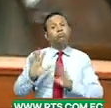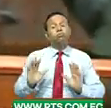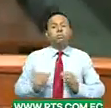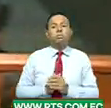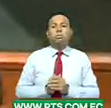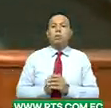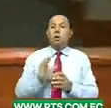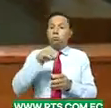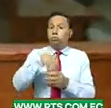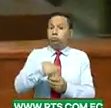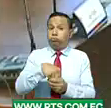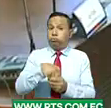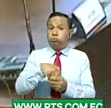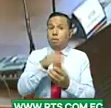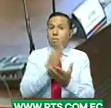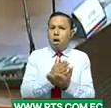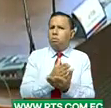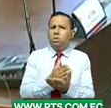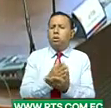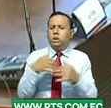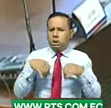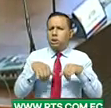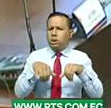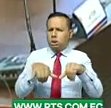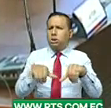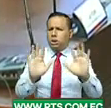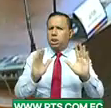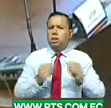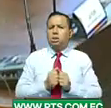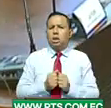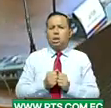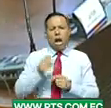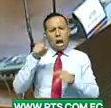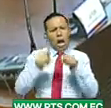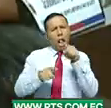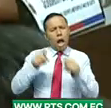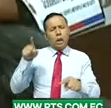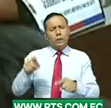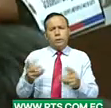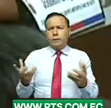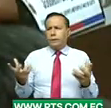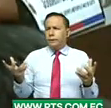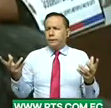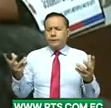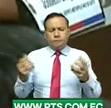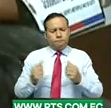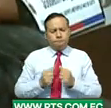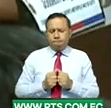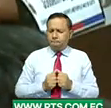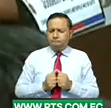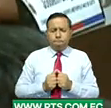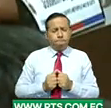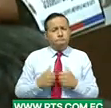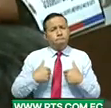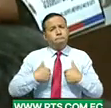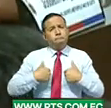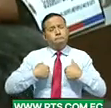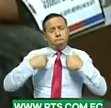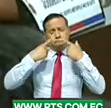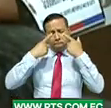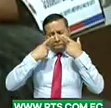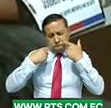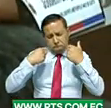la sesión no se detuvo y concejales hasta con lágrimas reaccionaron por este hecho. Ciudad de Quito, ¿qué te han